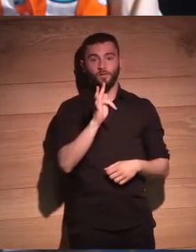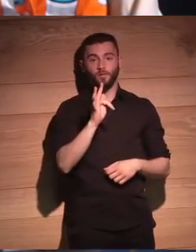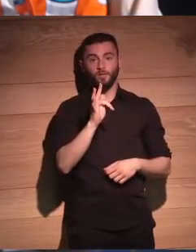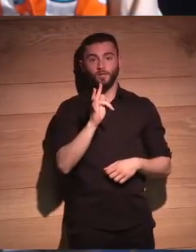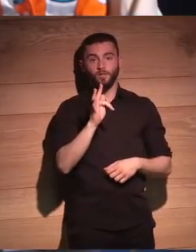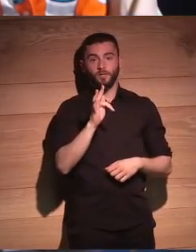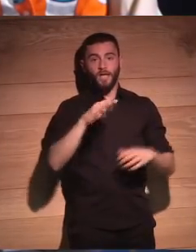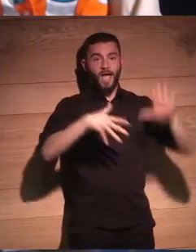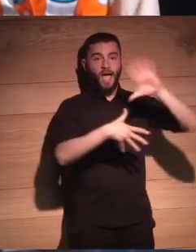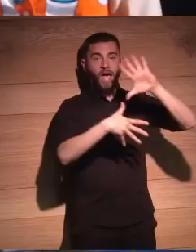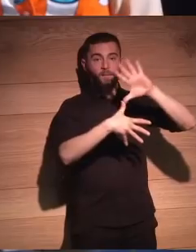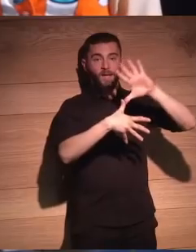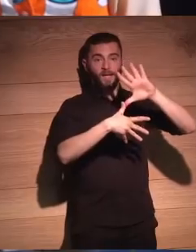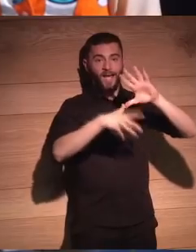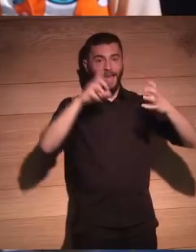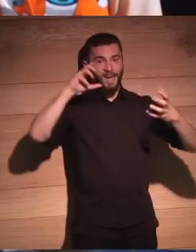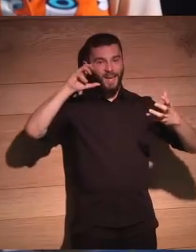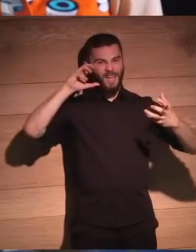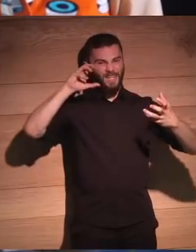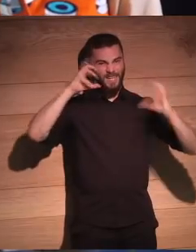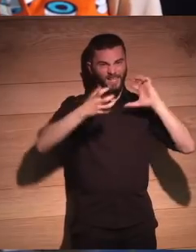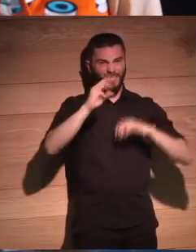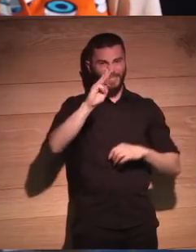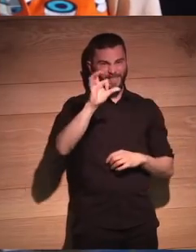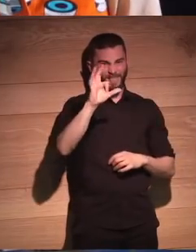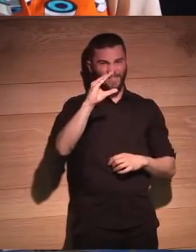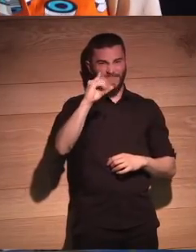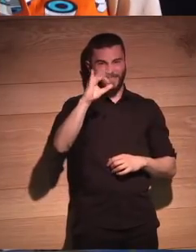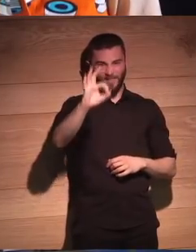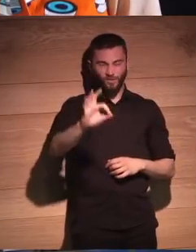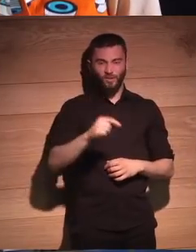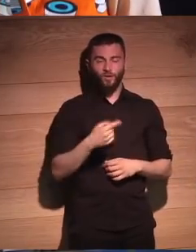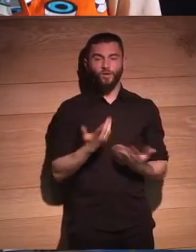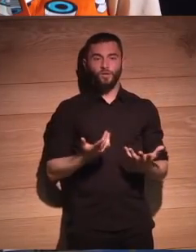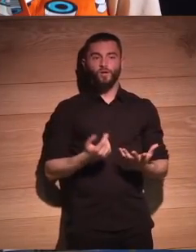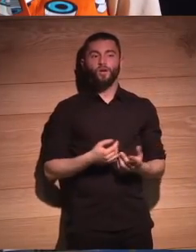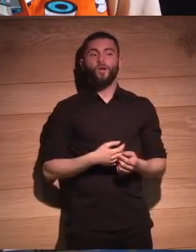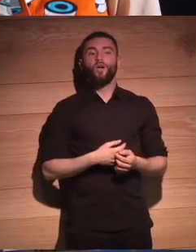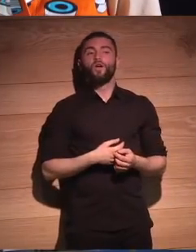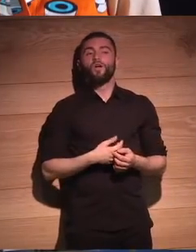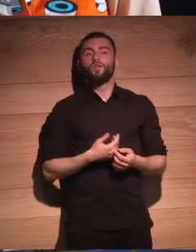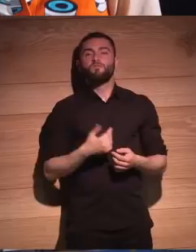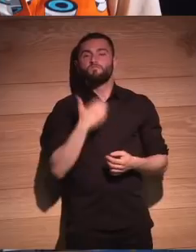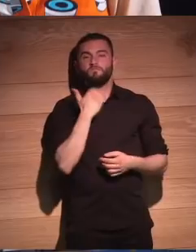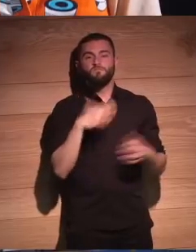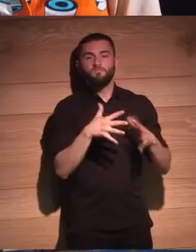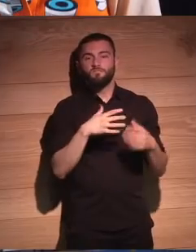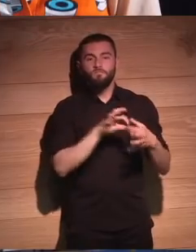Psycho? Ah, bueno, claro. O sea, ¿Podría sí, ser? Ha habido muchísimas... La crítica de